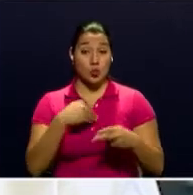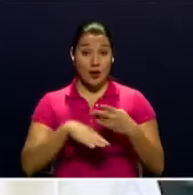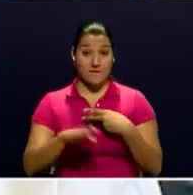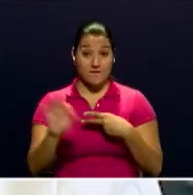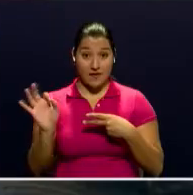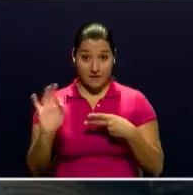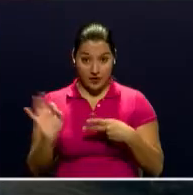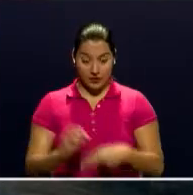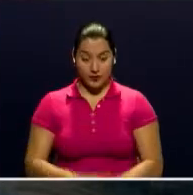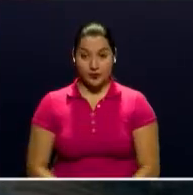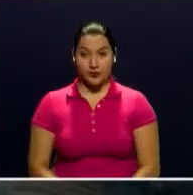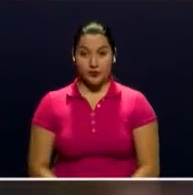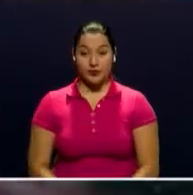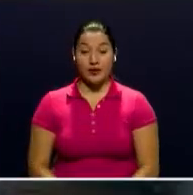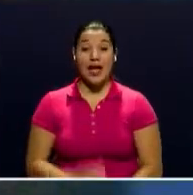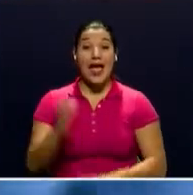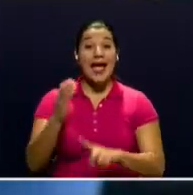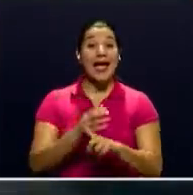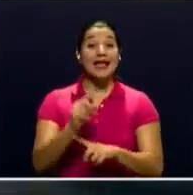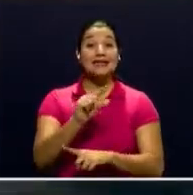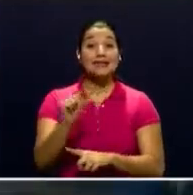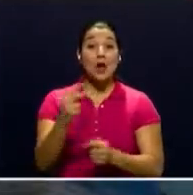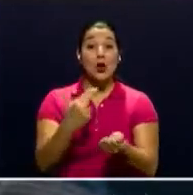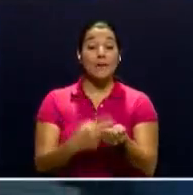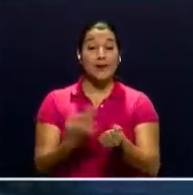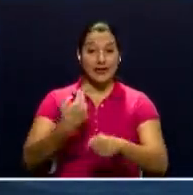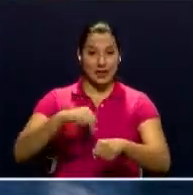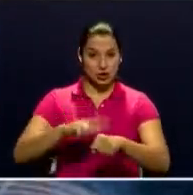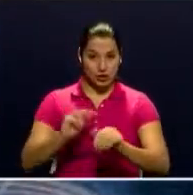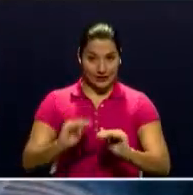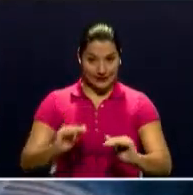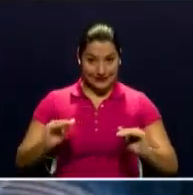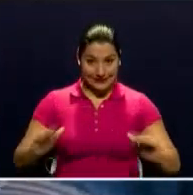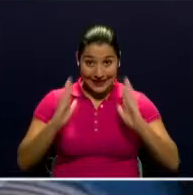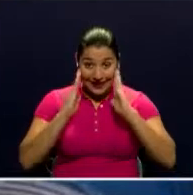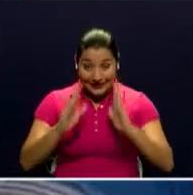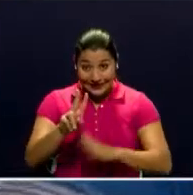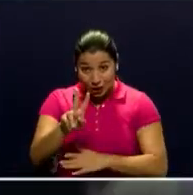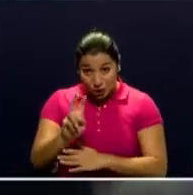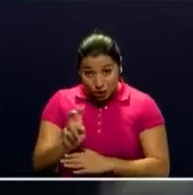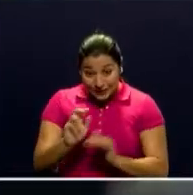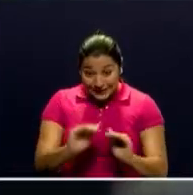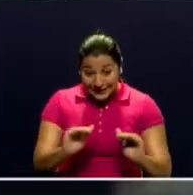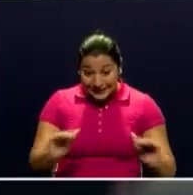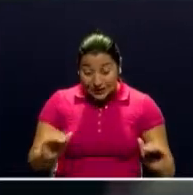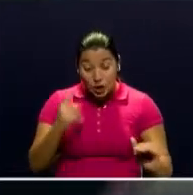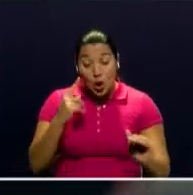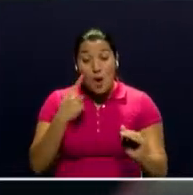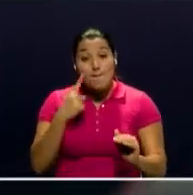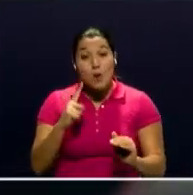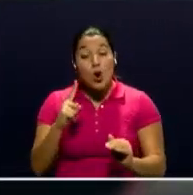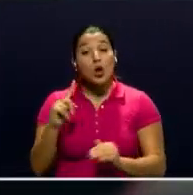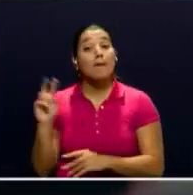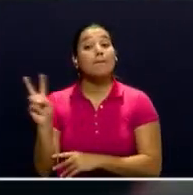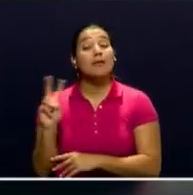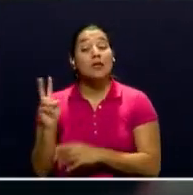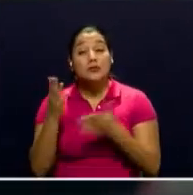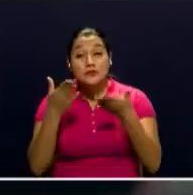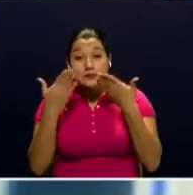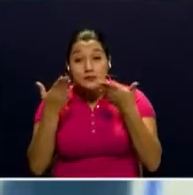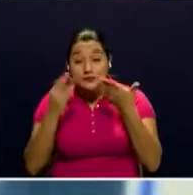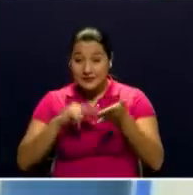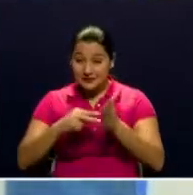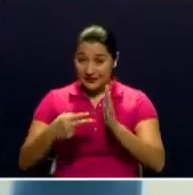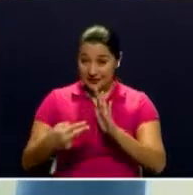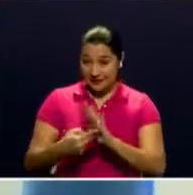de febrero. Por semana el hospital de niños está atendiendo 200 casos de virus respiratorios, es decir que la ocupación